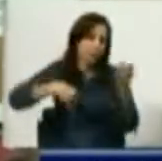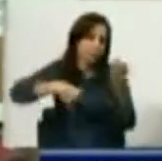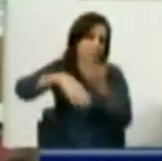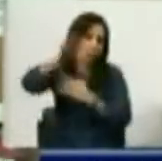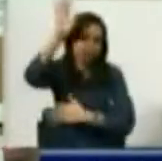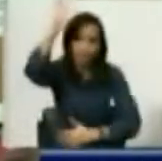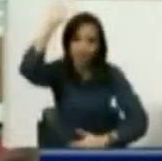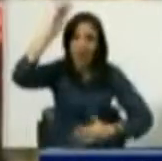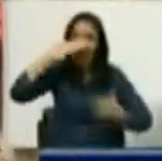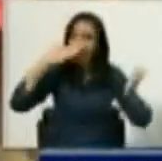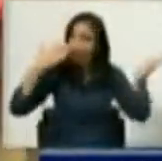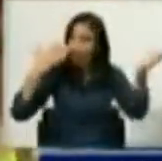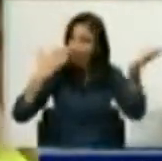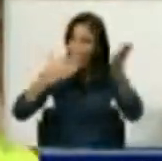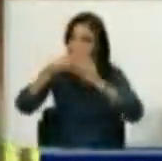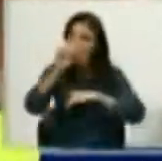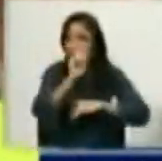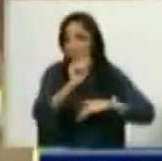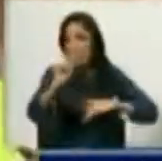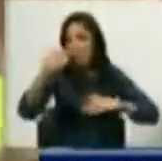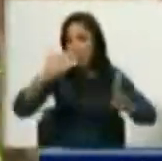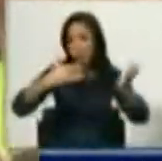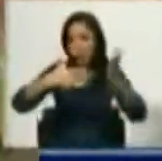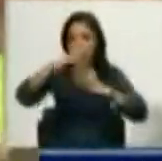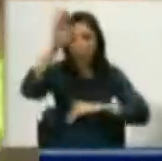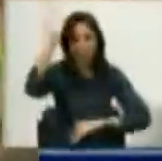hasta punto suspensivo